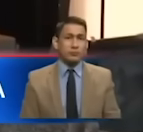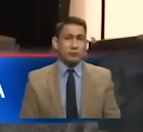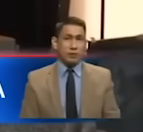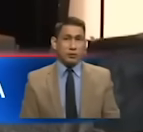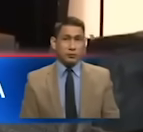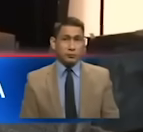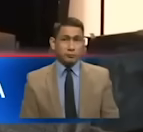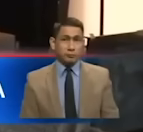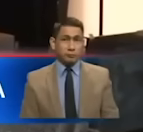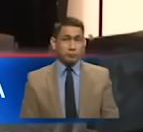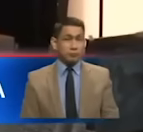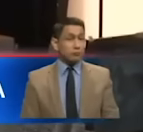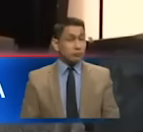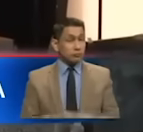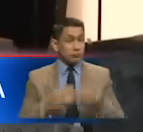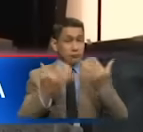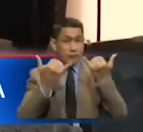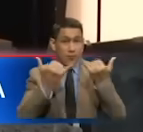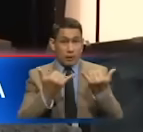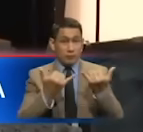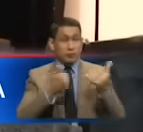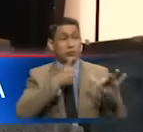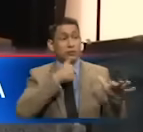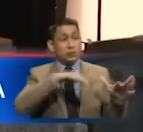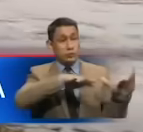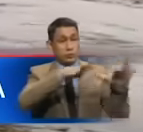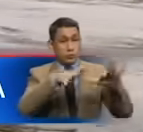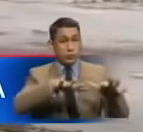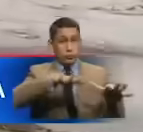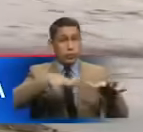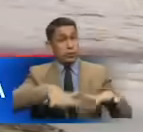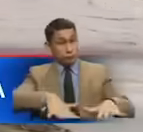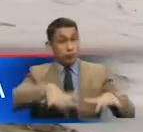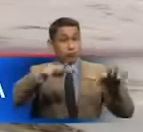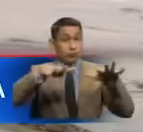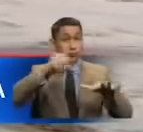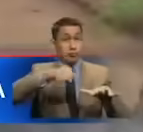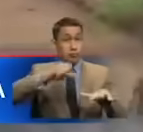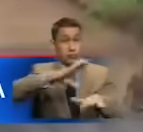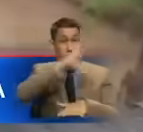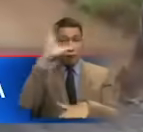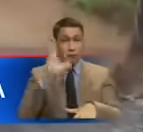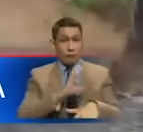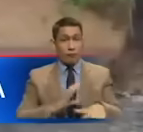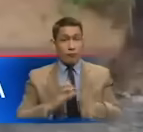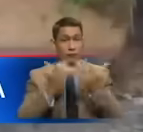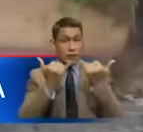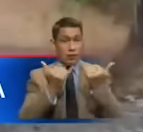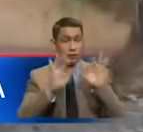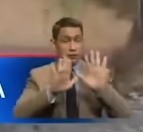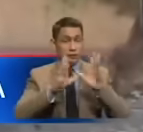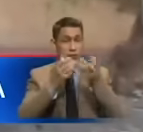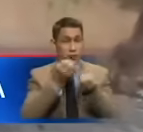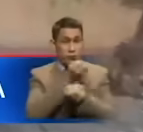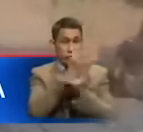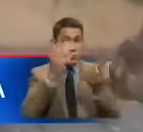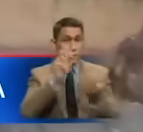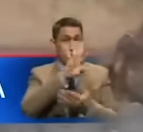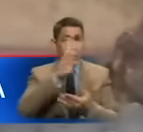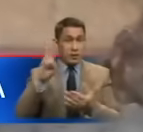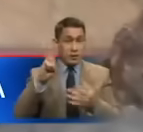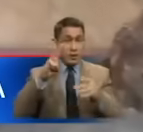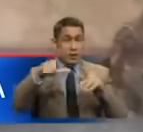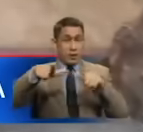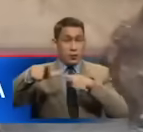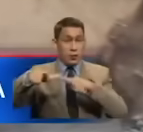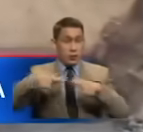recordemos que ya han existido incremento de caudales, sobre todo en la región litoral. De manera preliminar se informa que hay afectaciones en 26 sectores de la ciudad